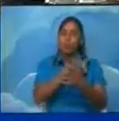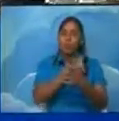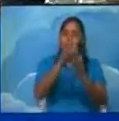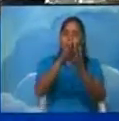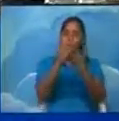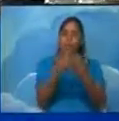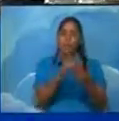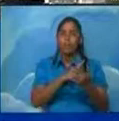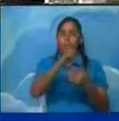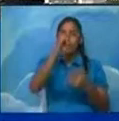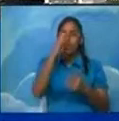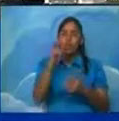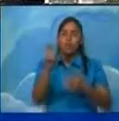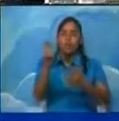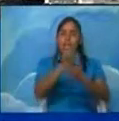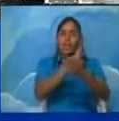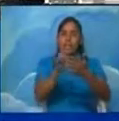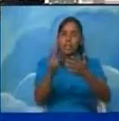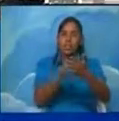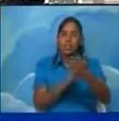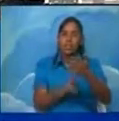Dios y vaya leyéndolo